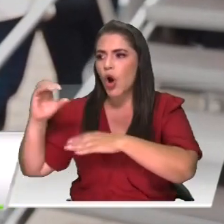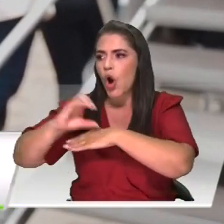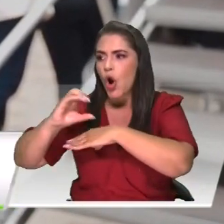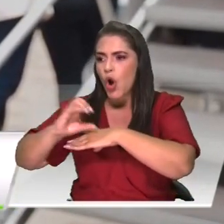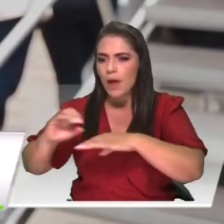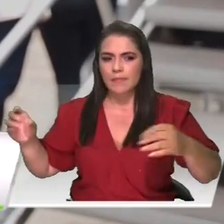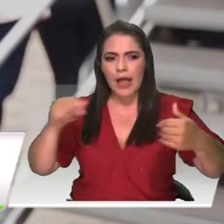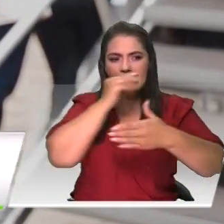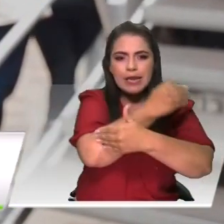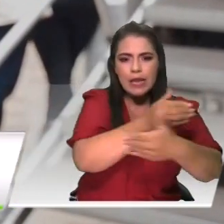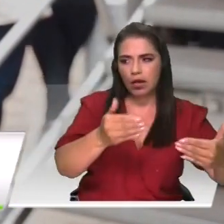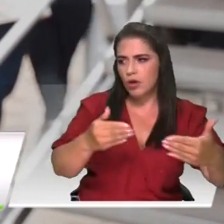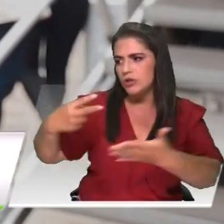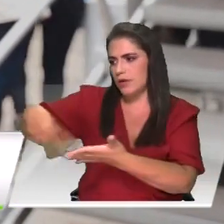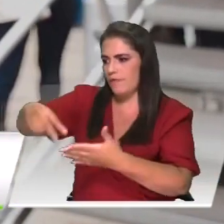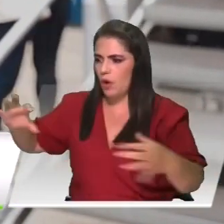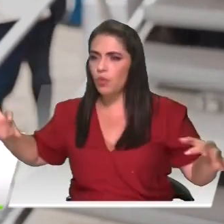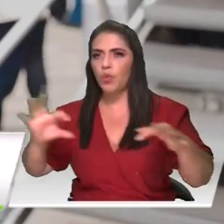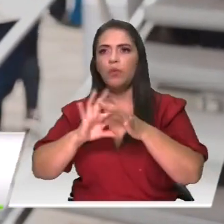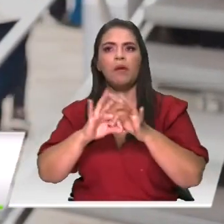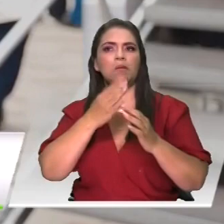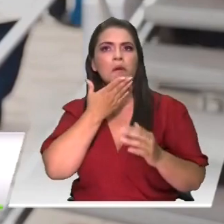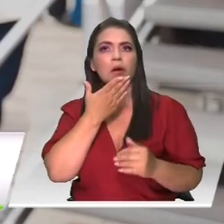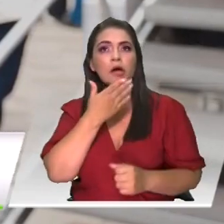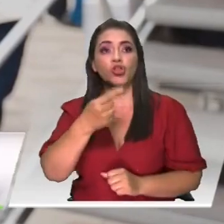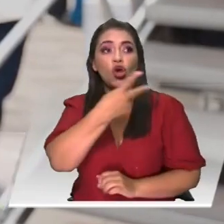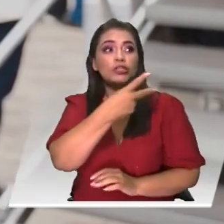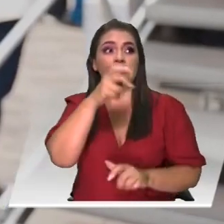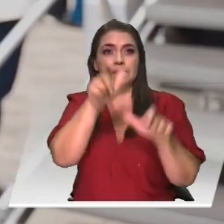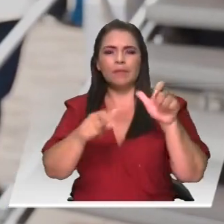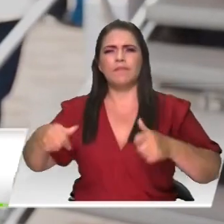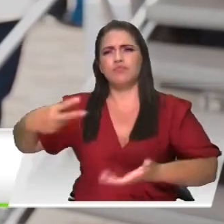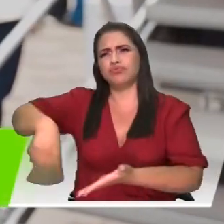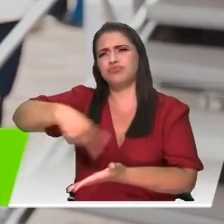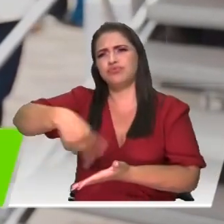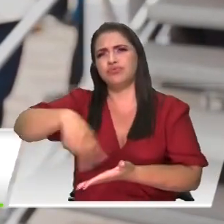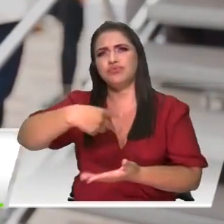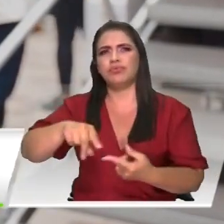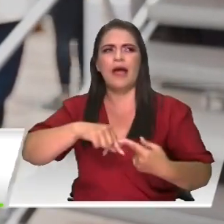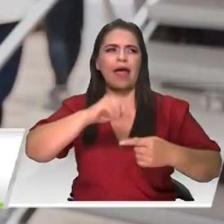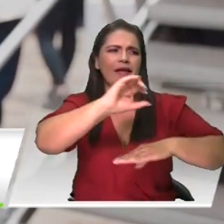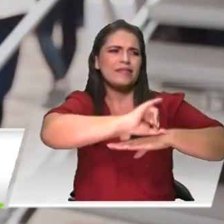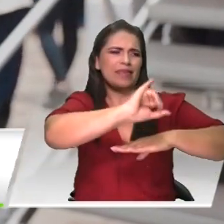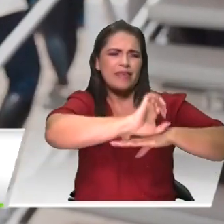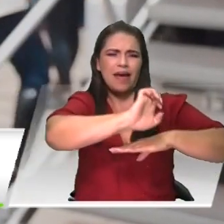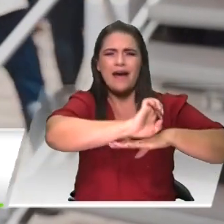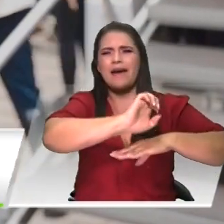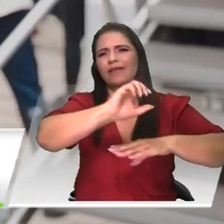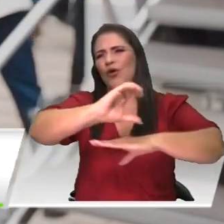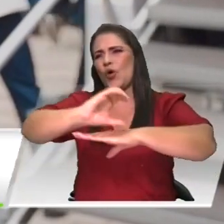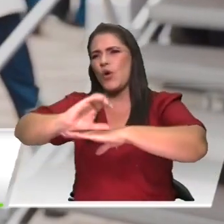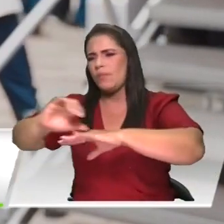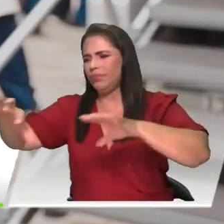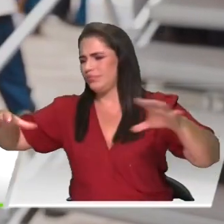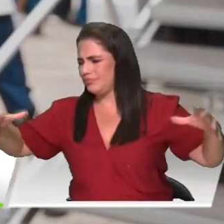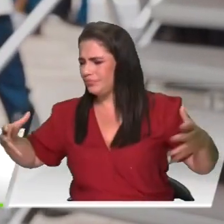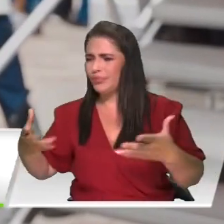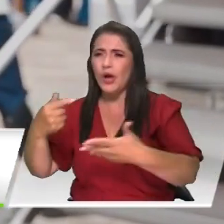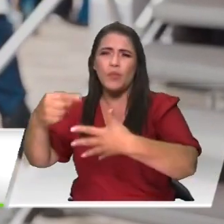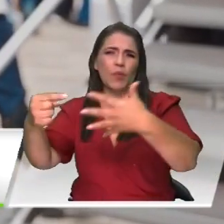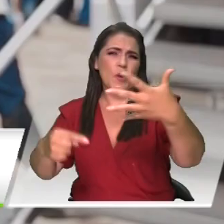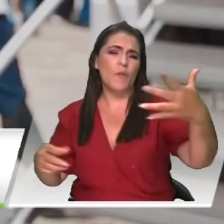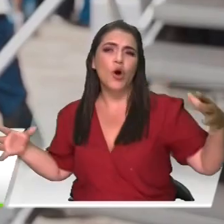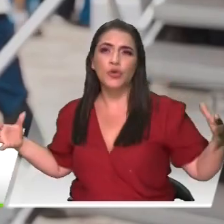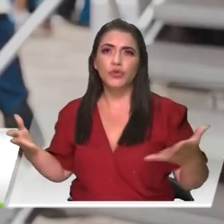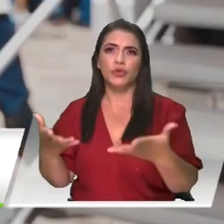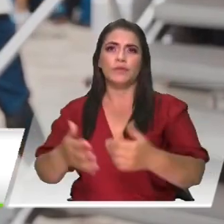Infantil y Juvenil de Danza Folclórica Ciudad de Medellín, con más de 200 bailarines de entidades como el Ballet Folclórico de Antioquia, Medance, Colombia Canta y Encanta y